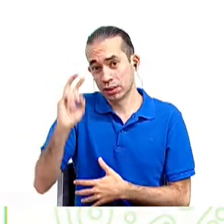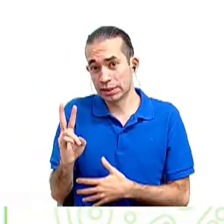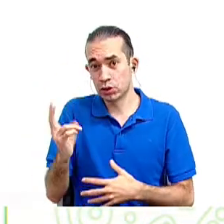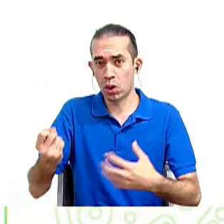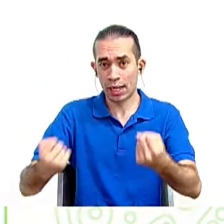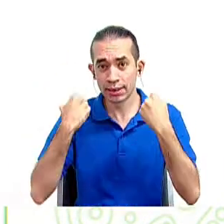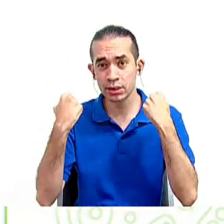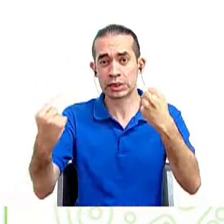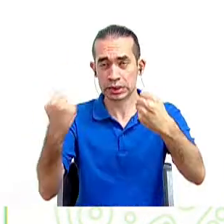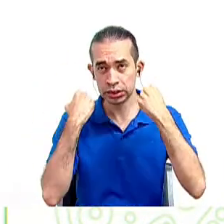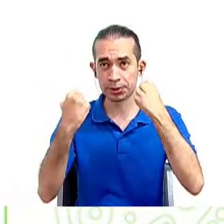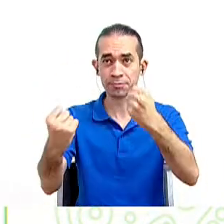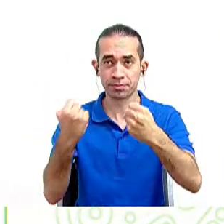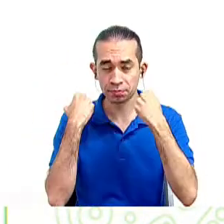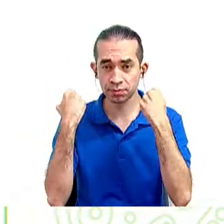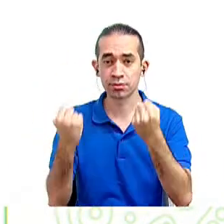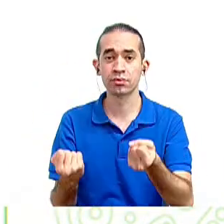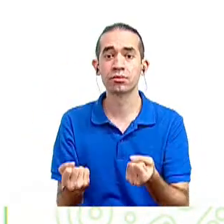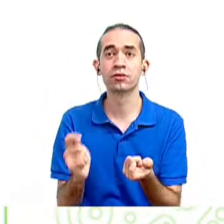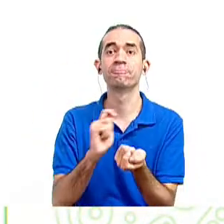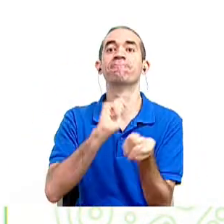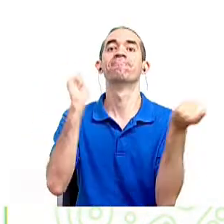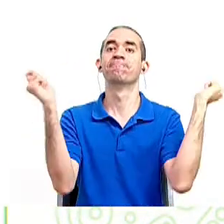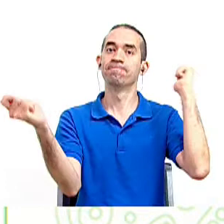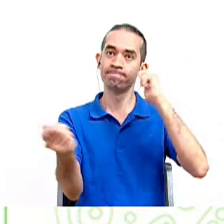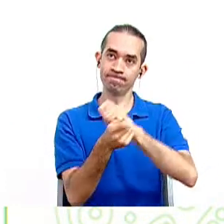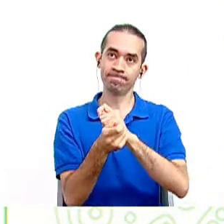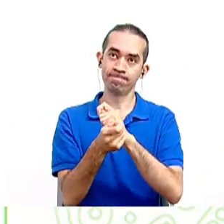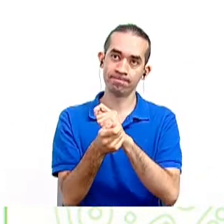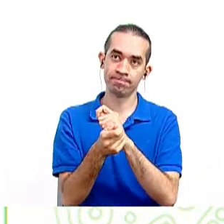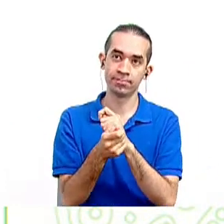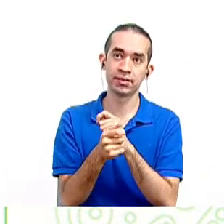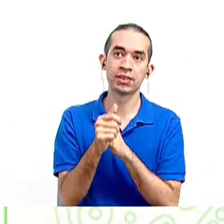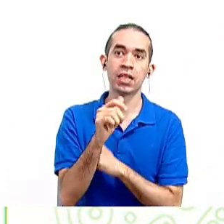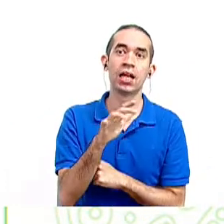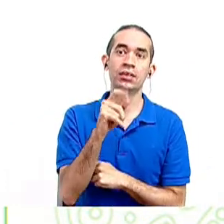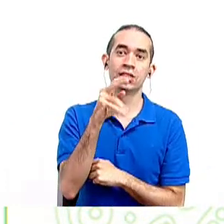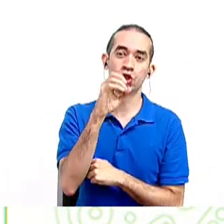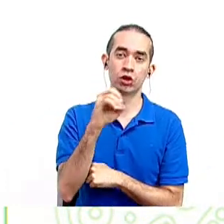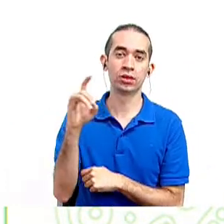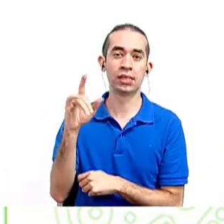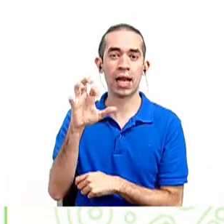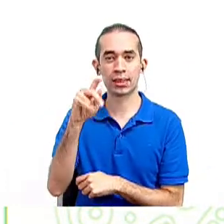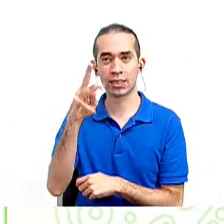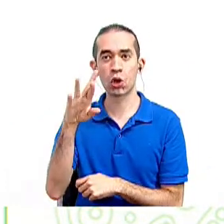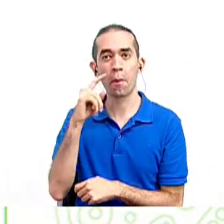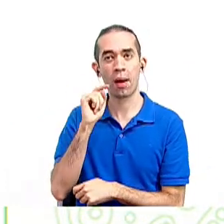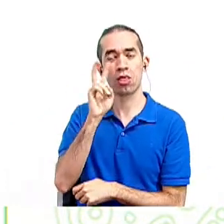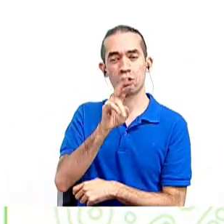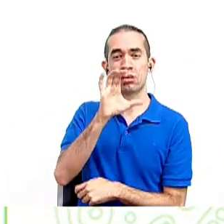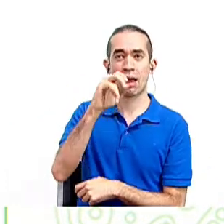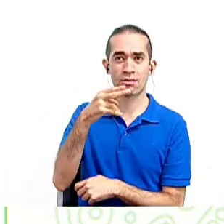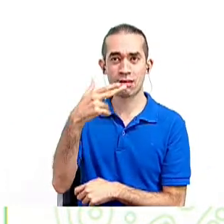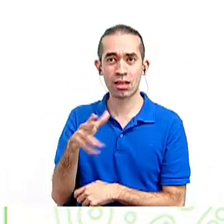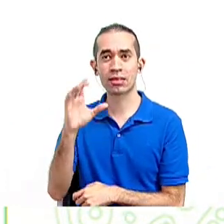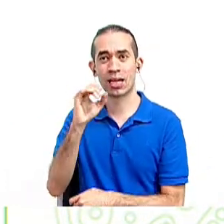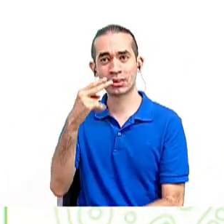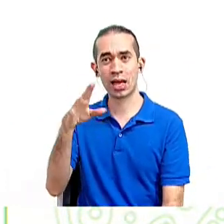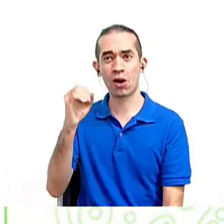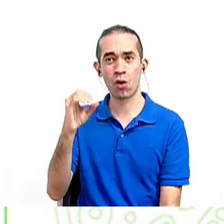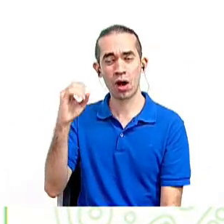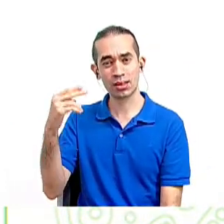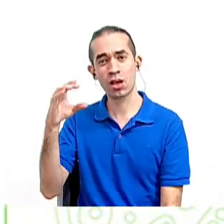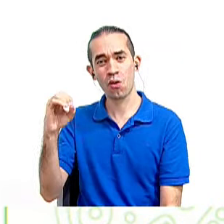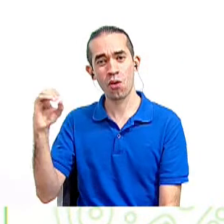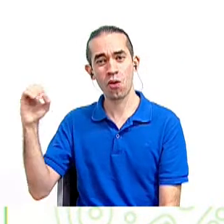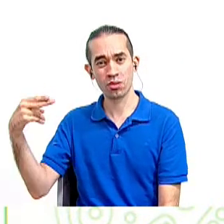o algo que pasó, se transforma en ácido láctico y eso es lo que produce que un músculo se arratone. ¿Sí? Eso pasa